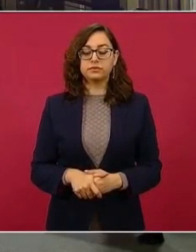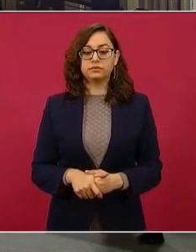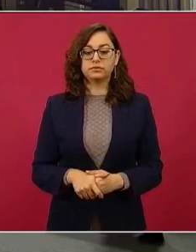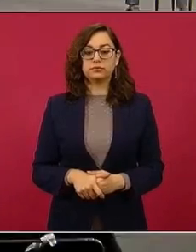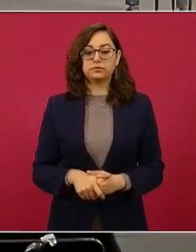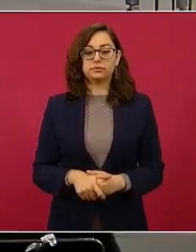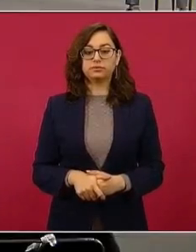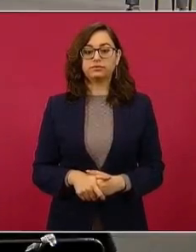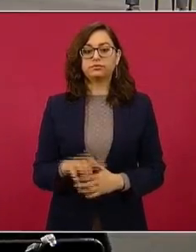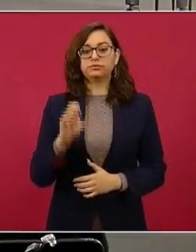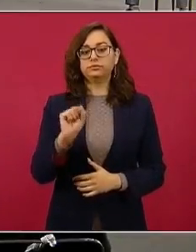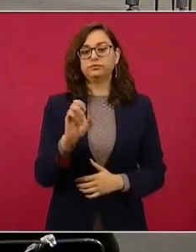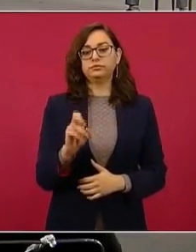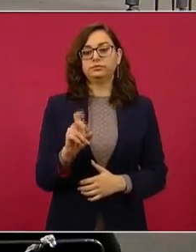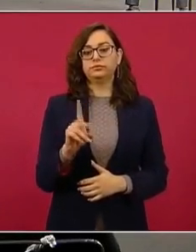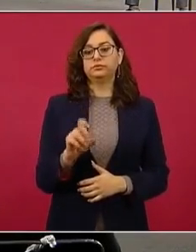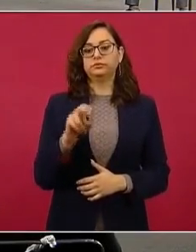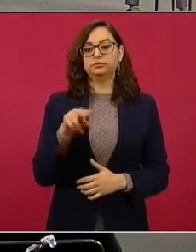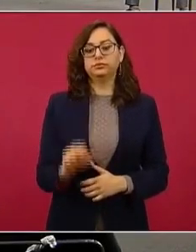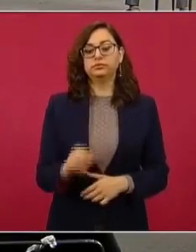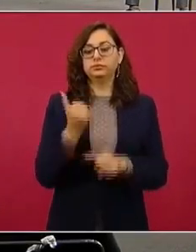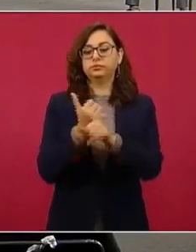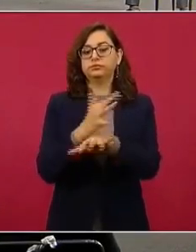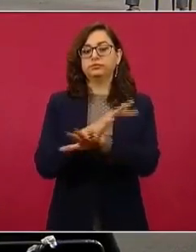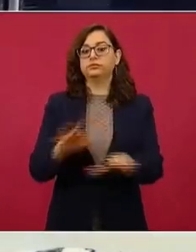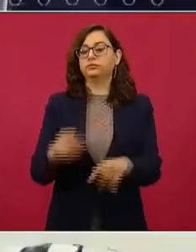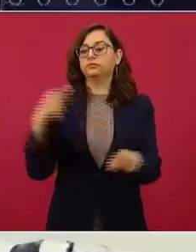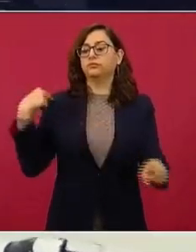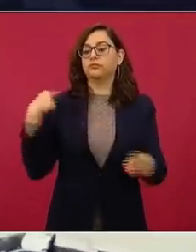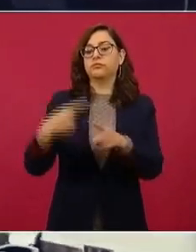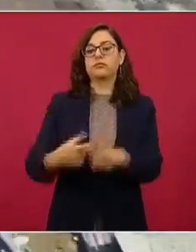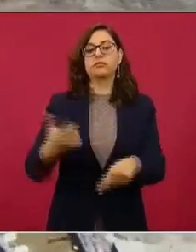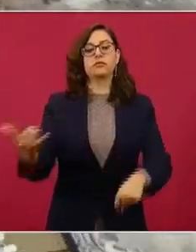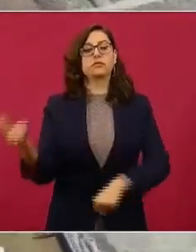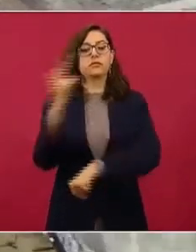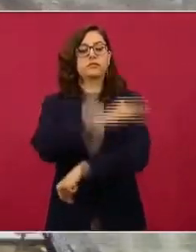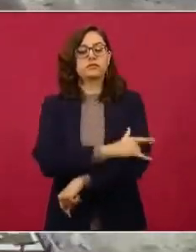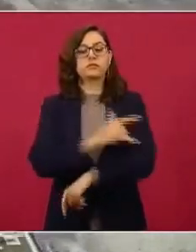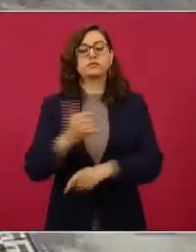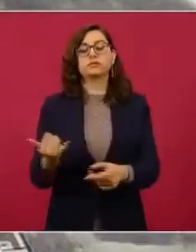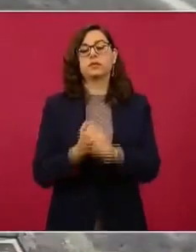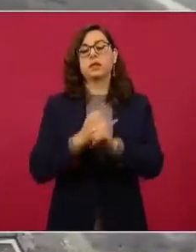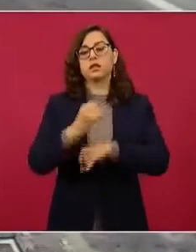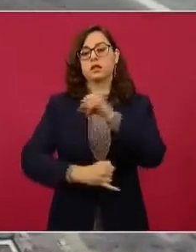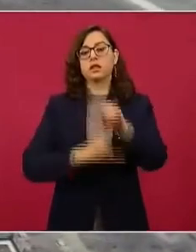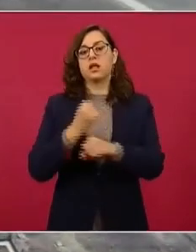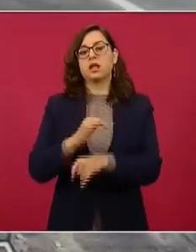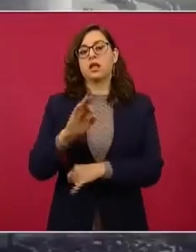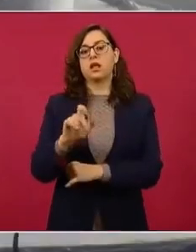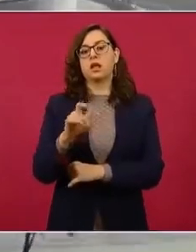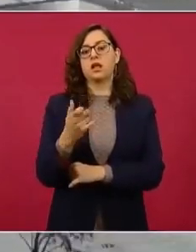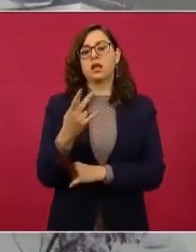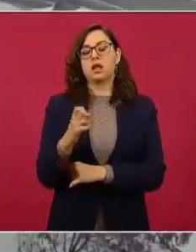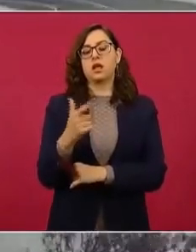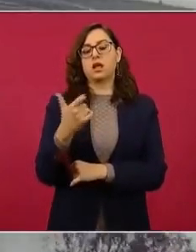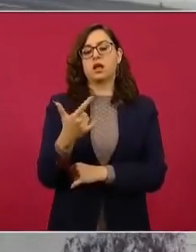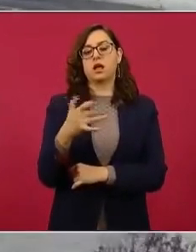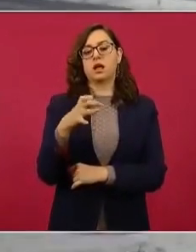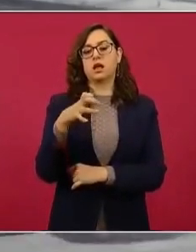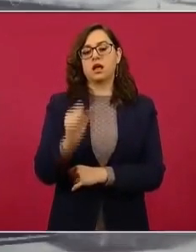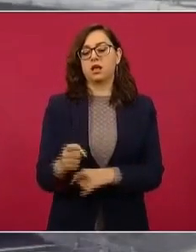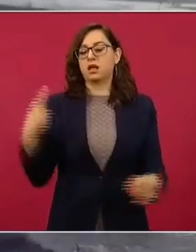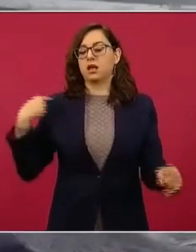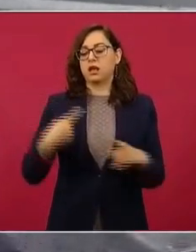La Secretaría de la Defensa Nacional informa los avances en la construcción del Aeropuerto Internacional Felipe Ángeles al 10 de enero